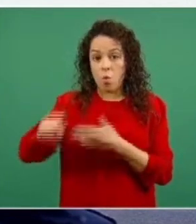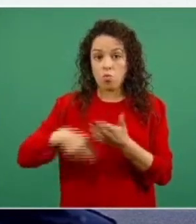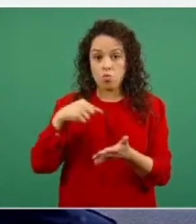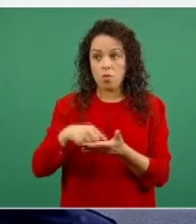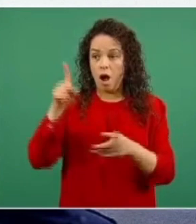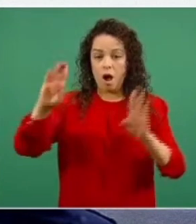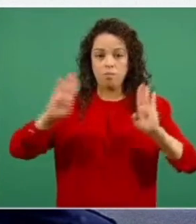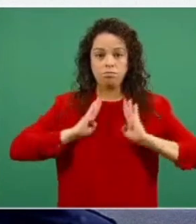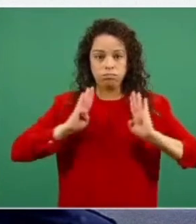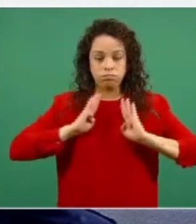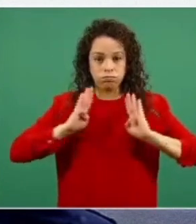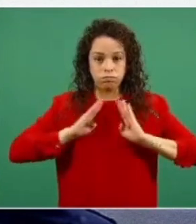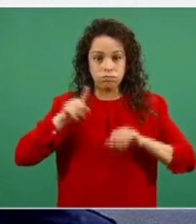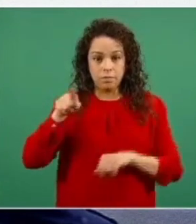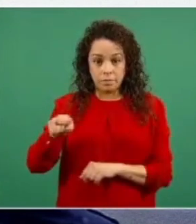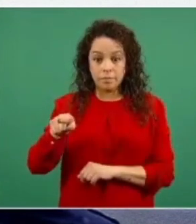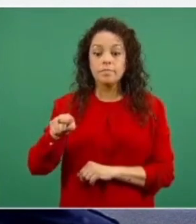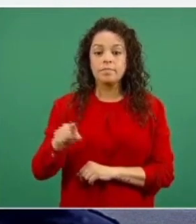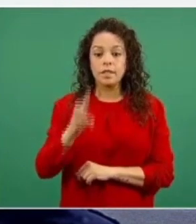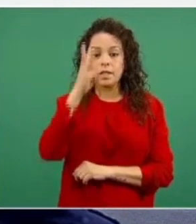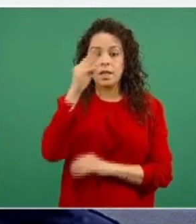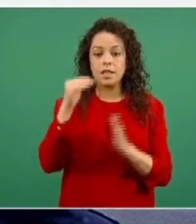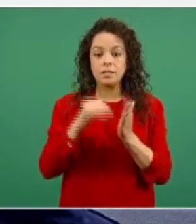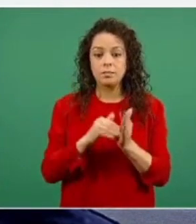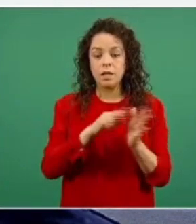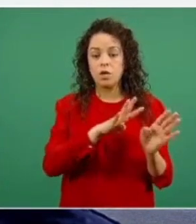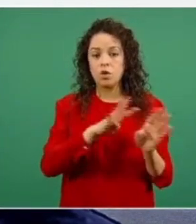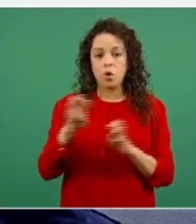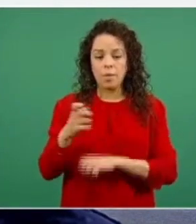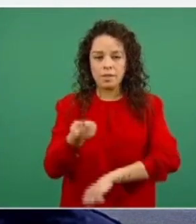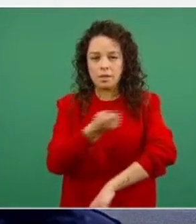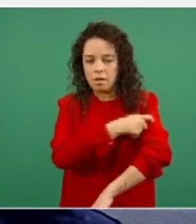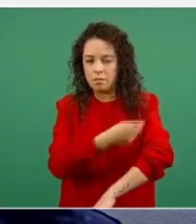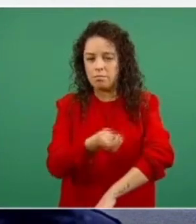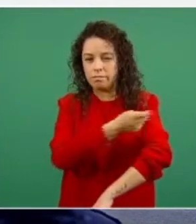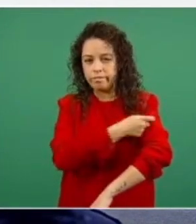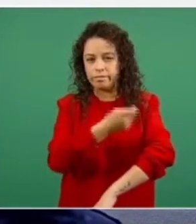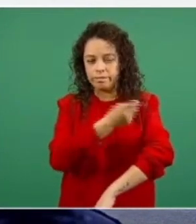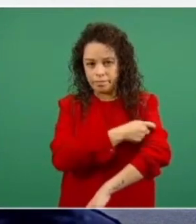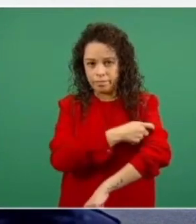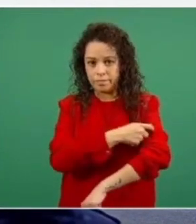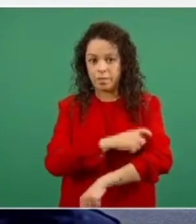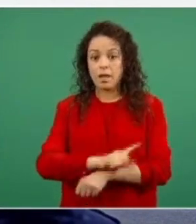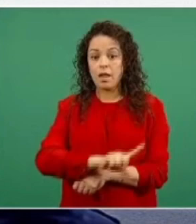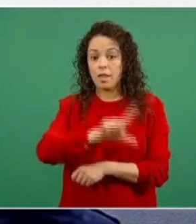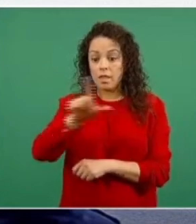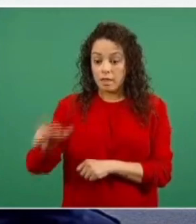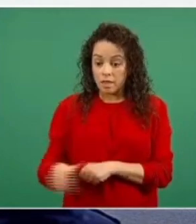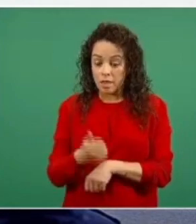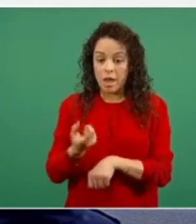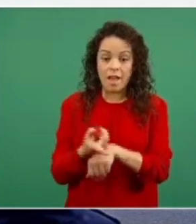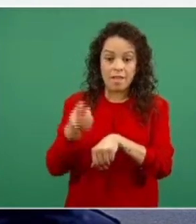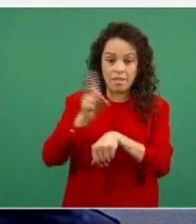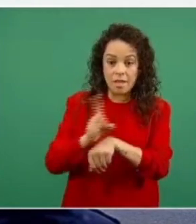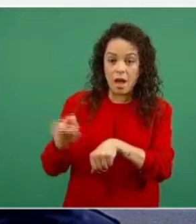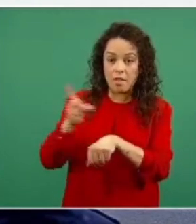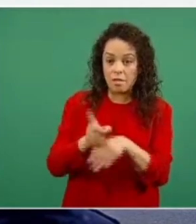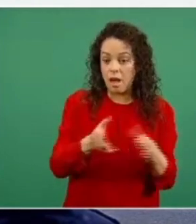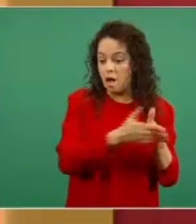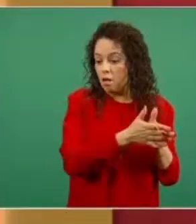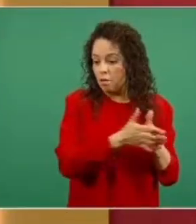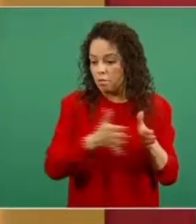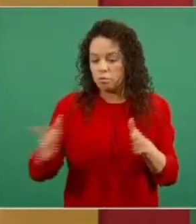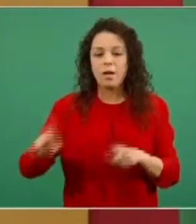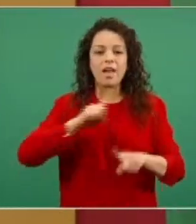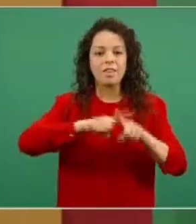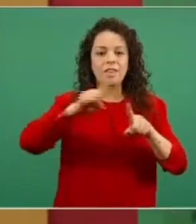se aplicaron 3.900 dosis, y en los días siguientes se distribuyeron en varios